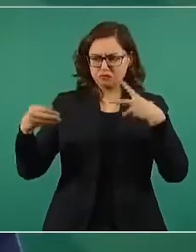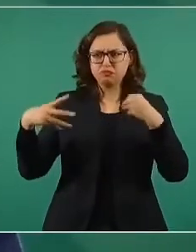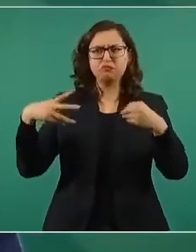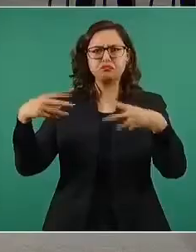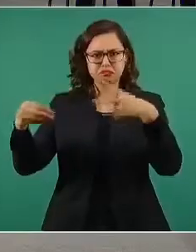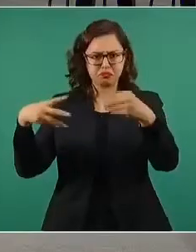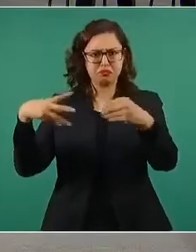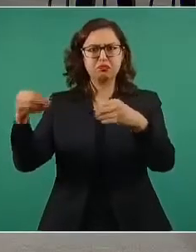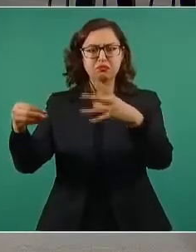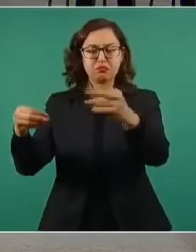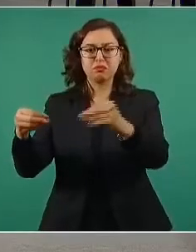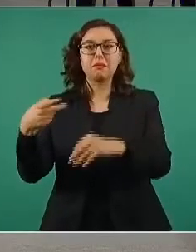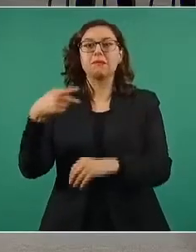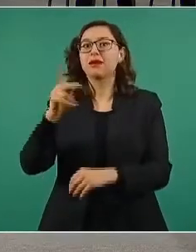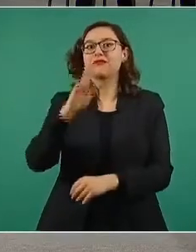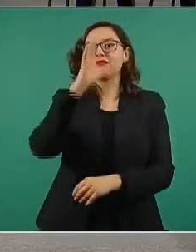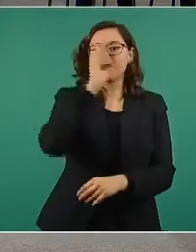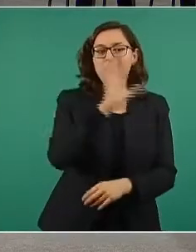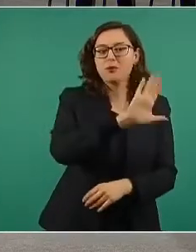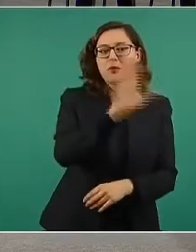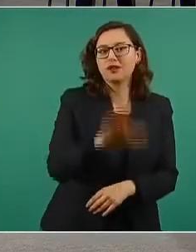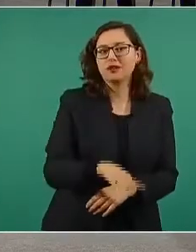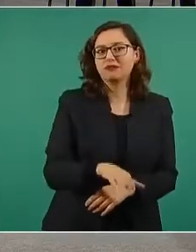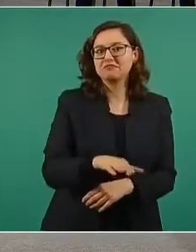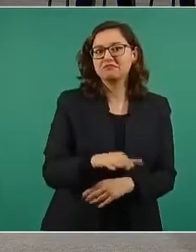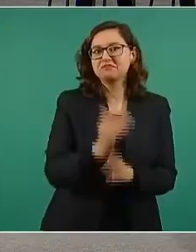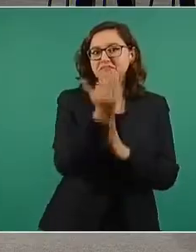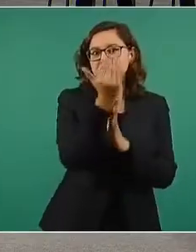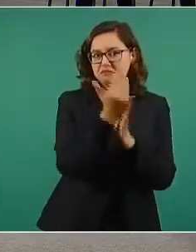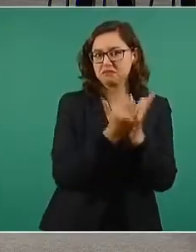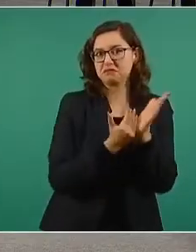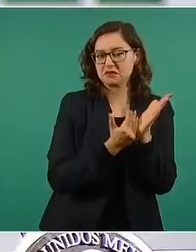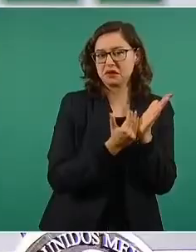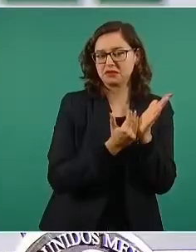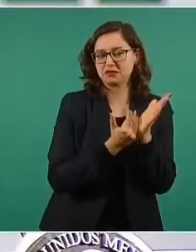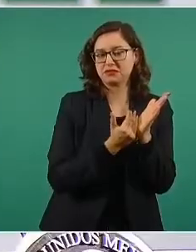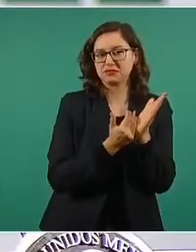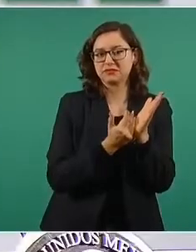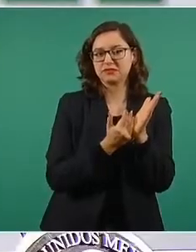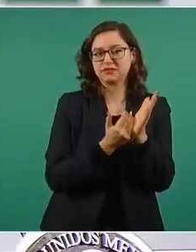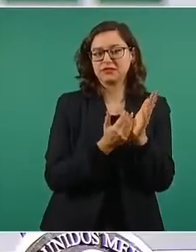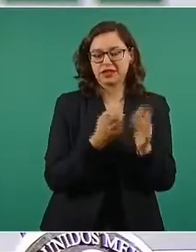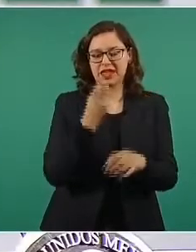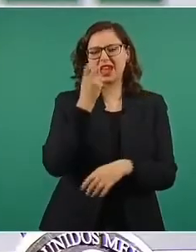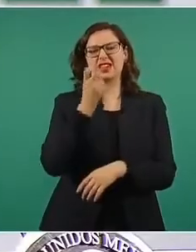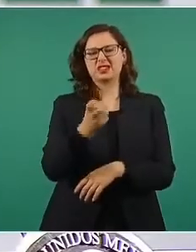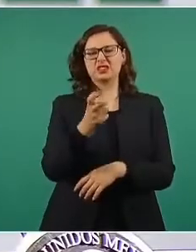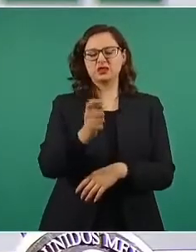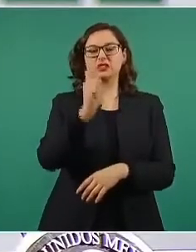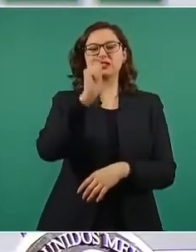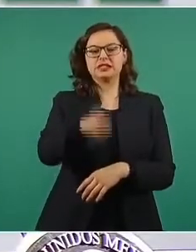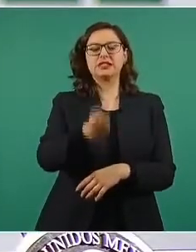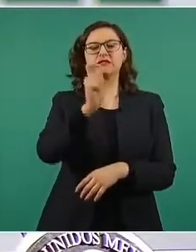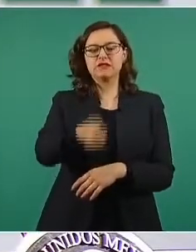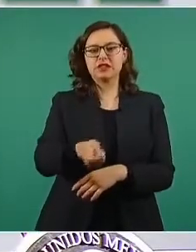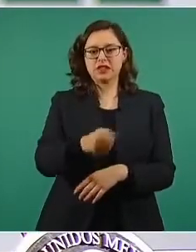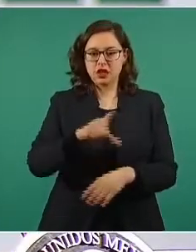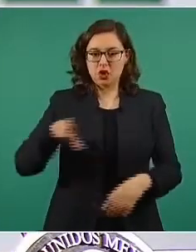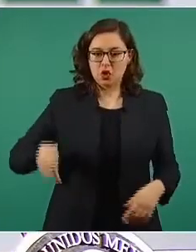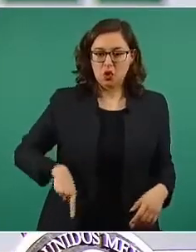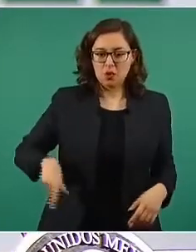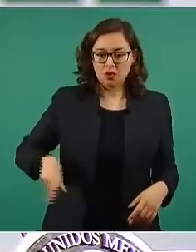o velocidad la mortalidad. ¿Esto qué quiere decir para nosotros, para el gobierno, que respondemos de manera